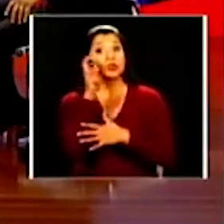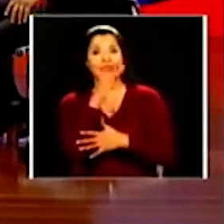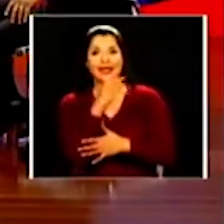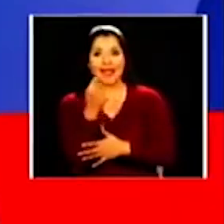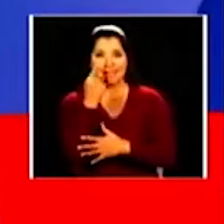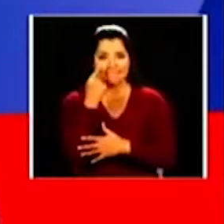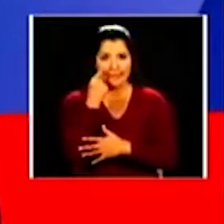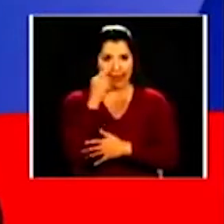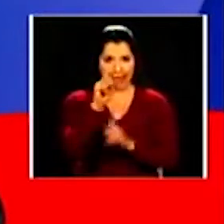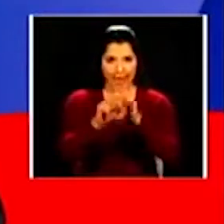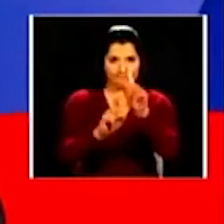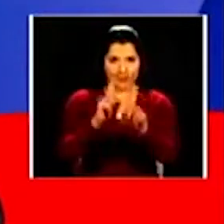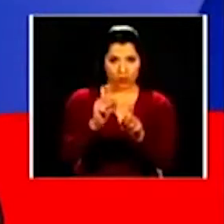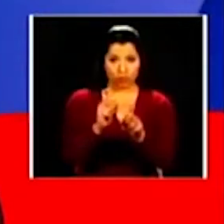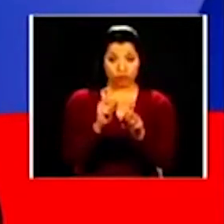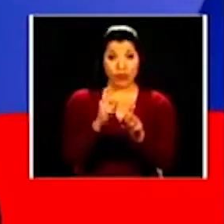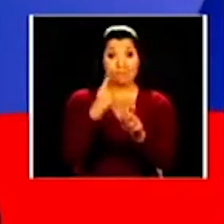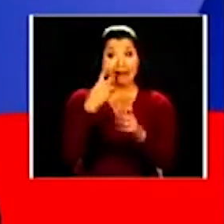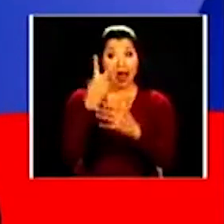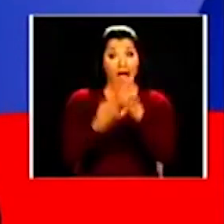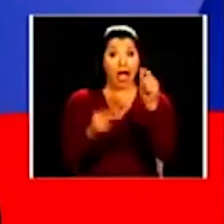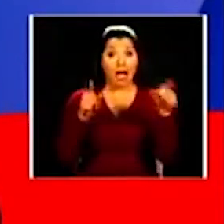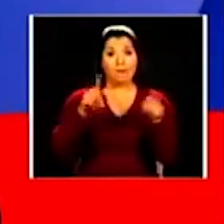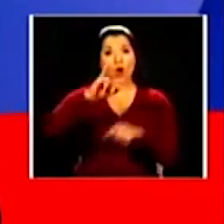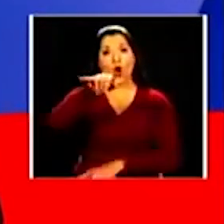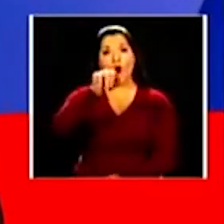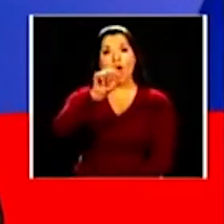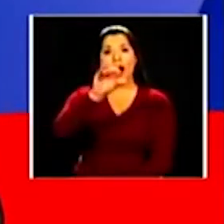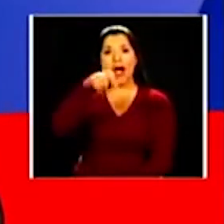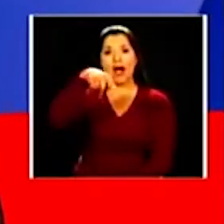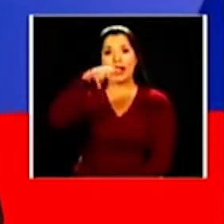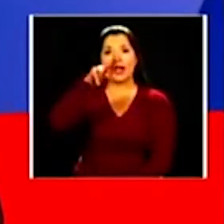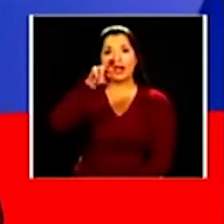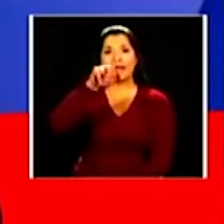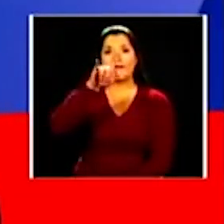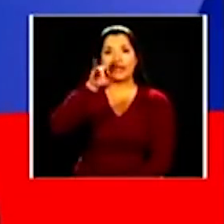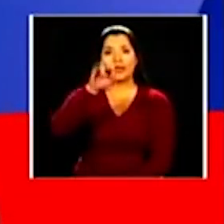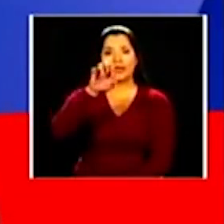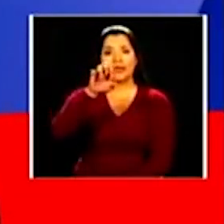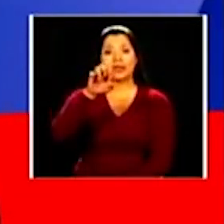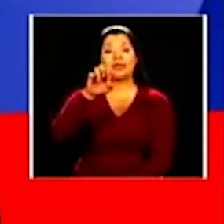pregunta que les formula a ambos doña Jacqueline Cortés desde Limón. Adelante.